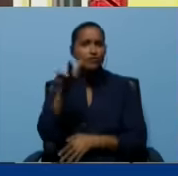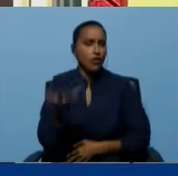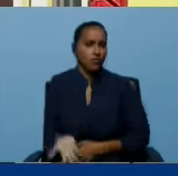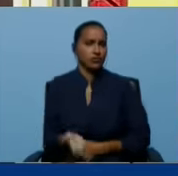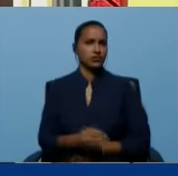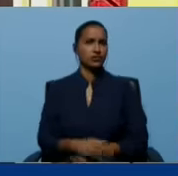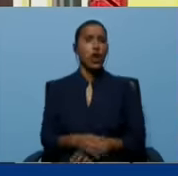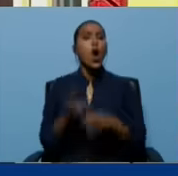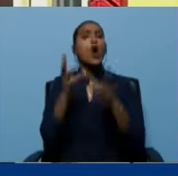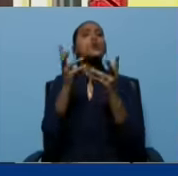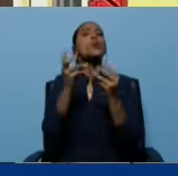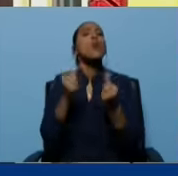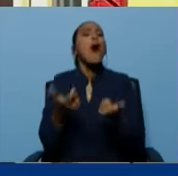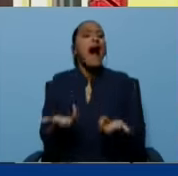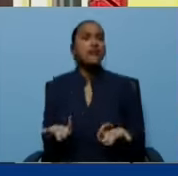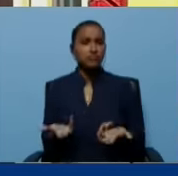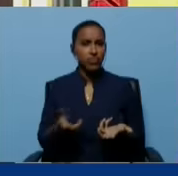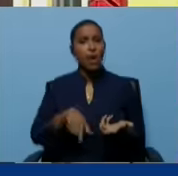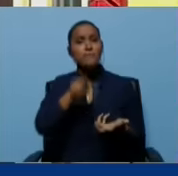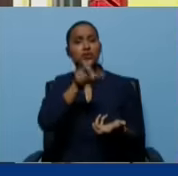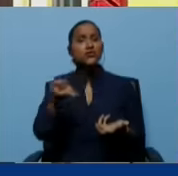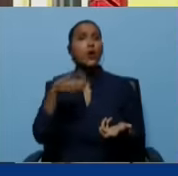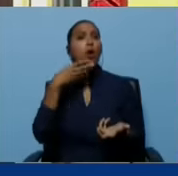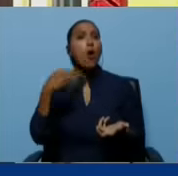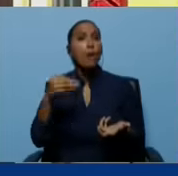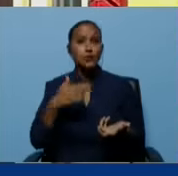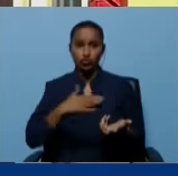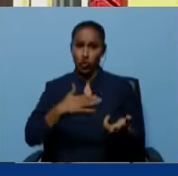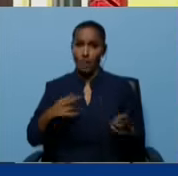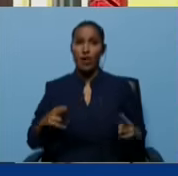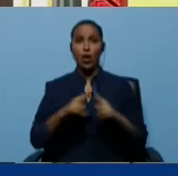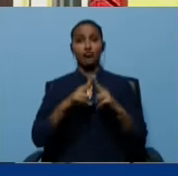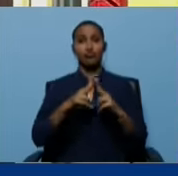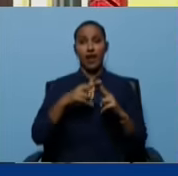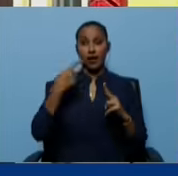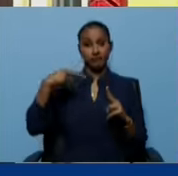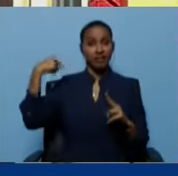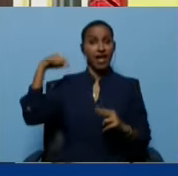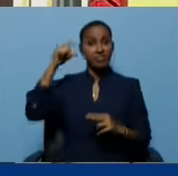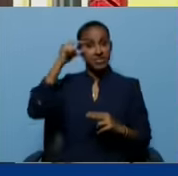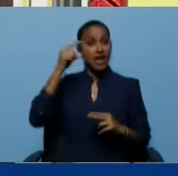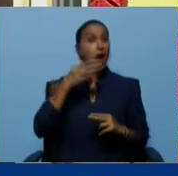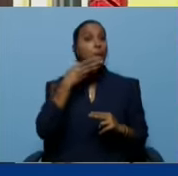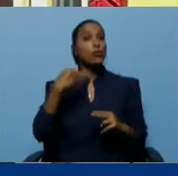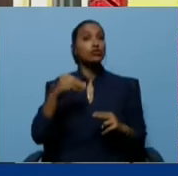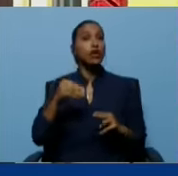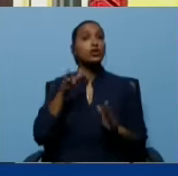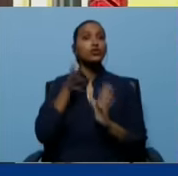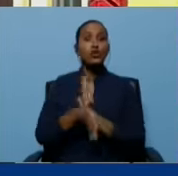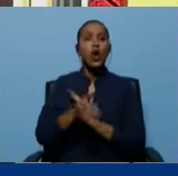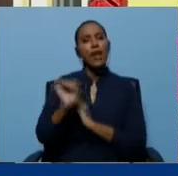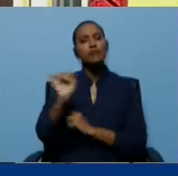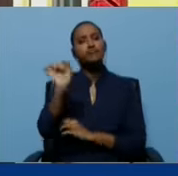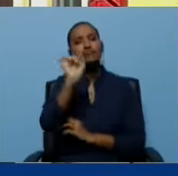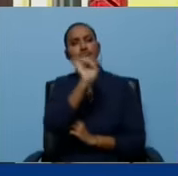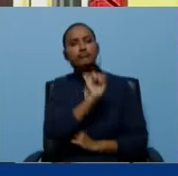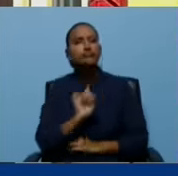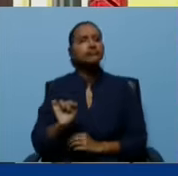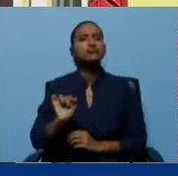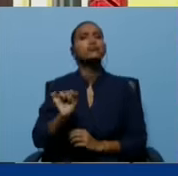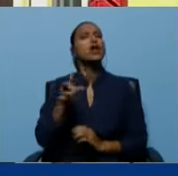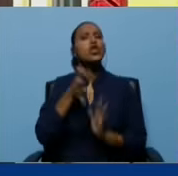¿Cuántos atletas y deportistas? Yo me encontré unos muchachos en estos días que estaban limpiando unos vidrios ahí en Crema